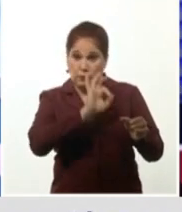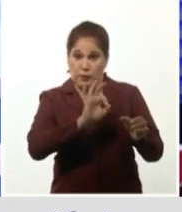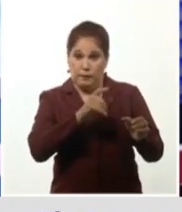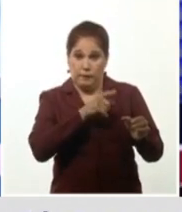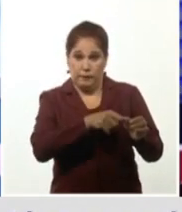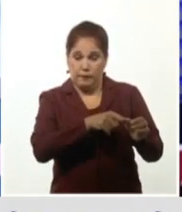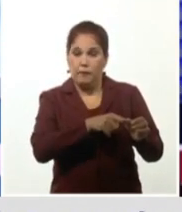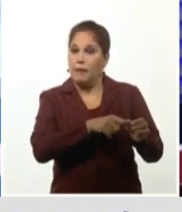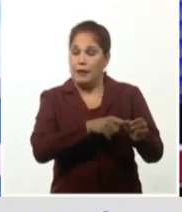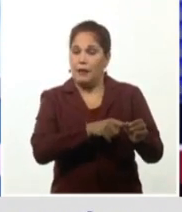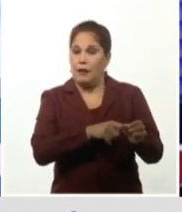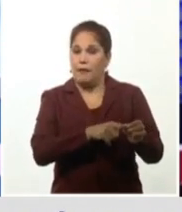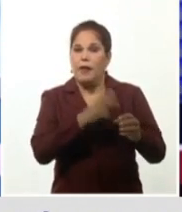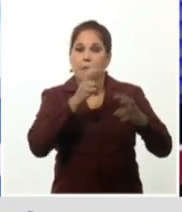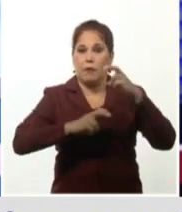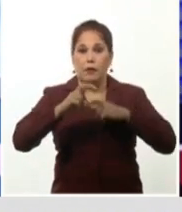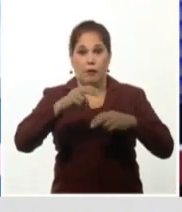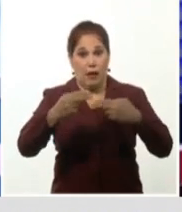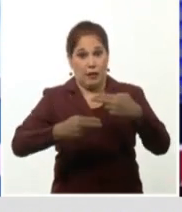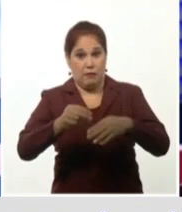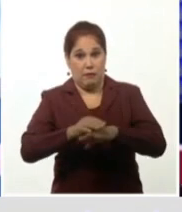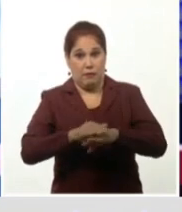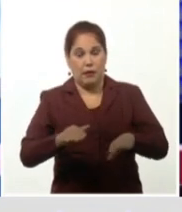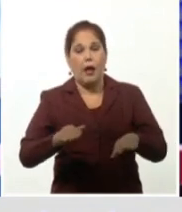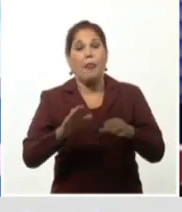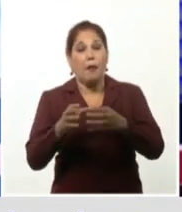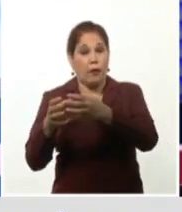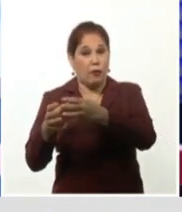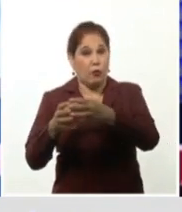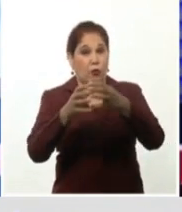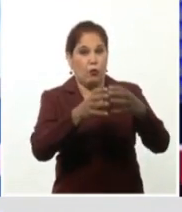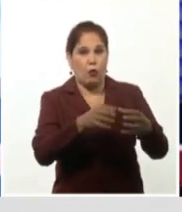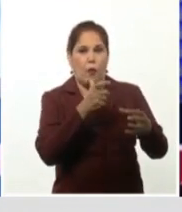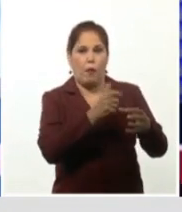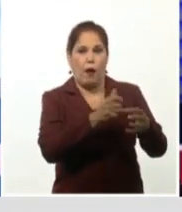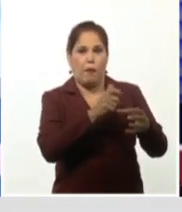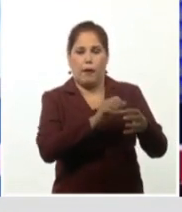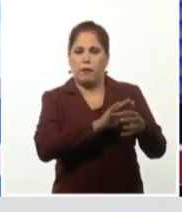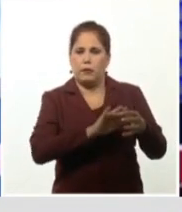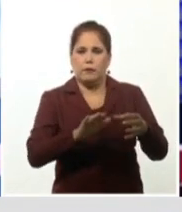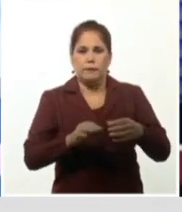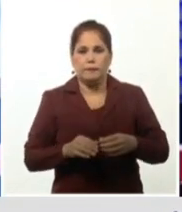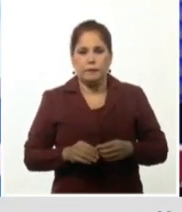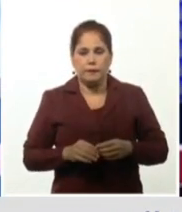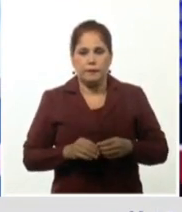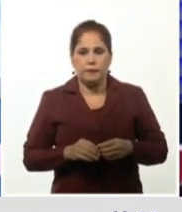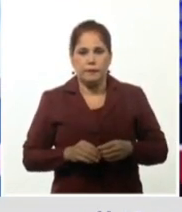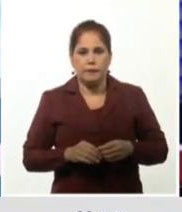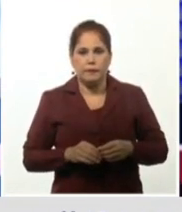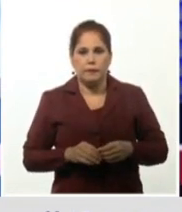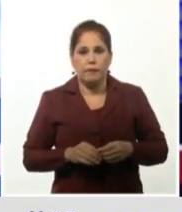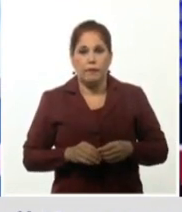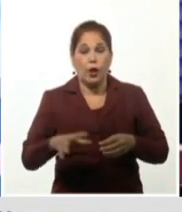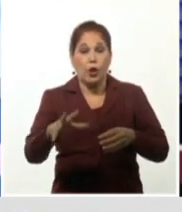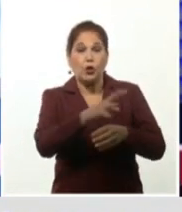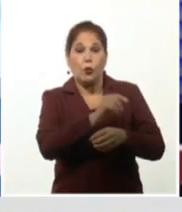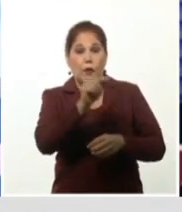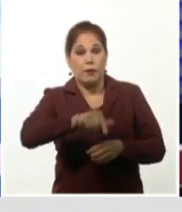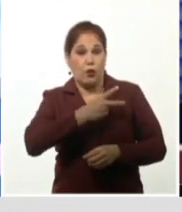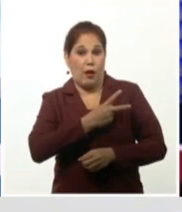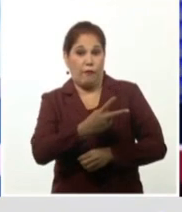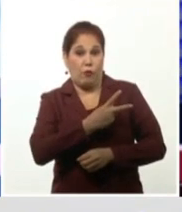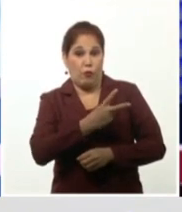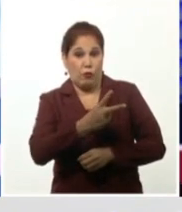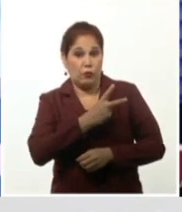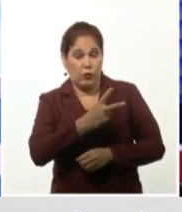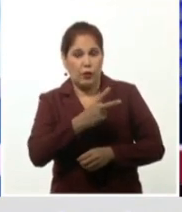han concluido, se realiza la inmunización de los placebos. Ya yo puedo decir que en el caso de todos los voluntarios que fueron placebos